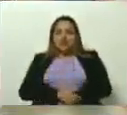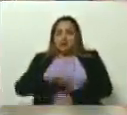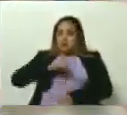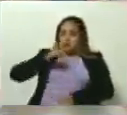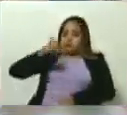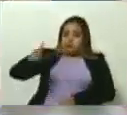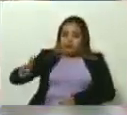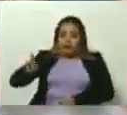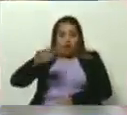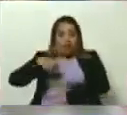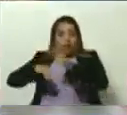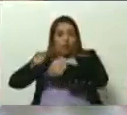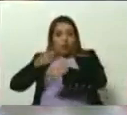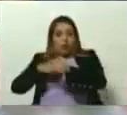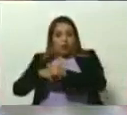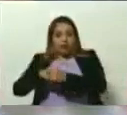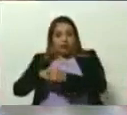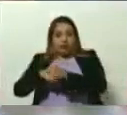tránsito